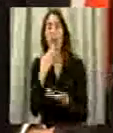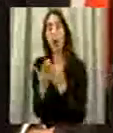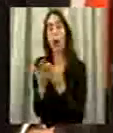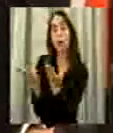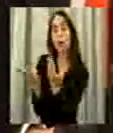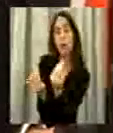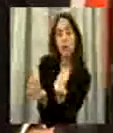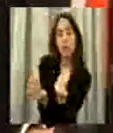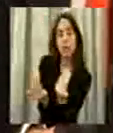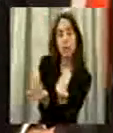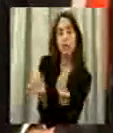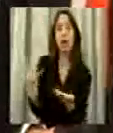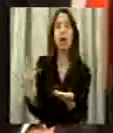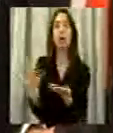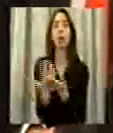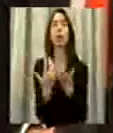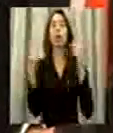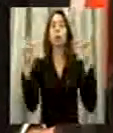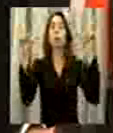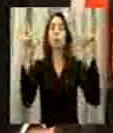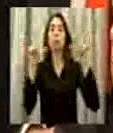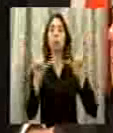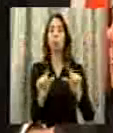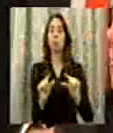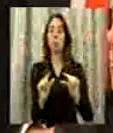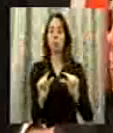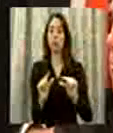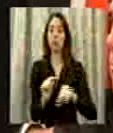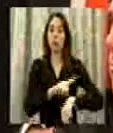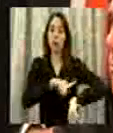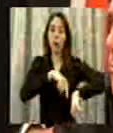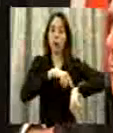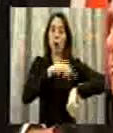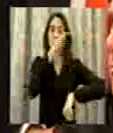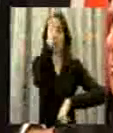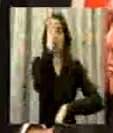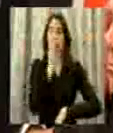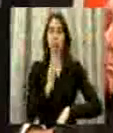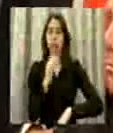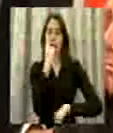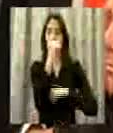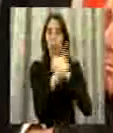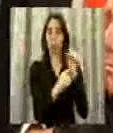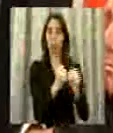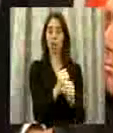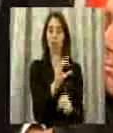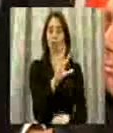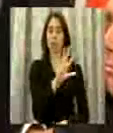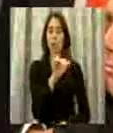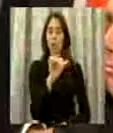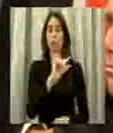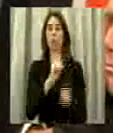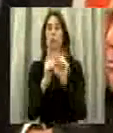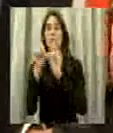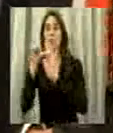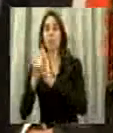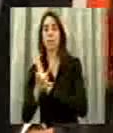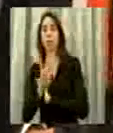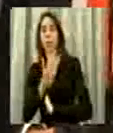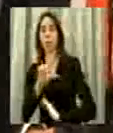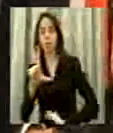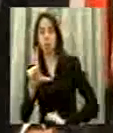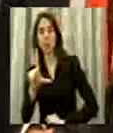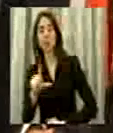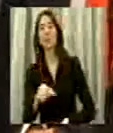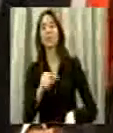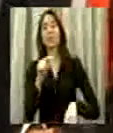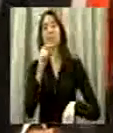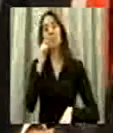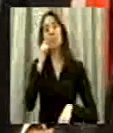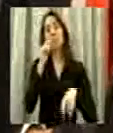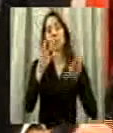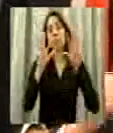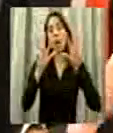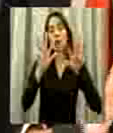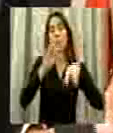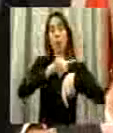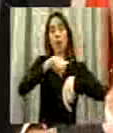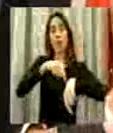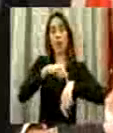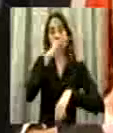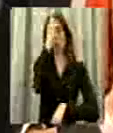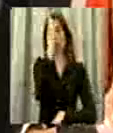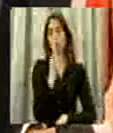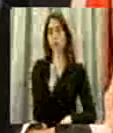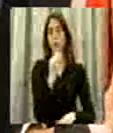necesite, y hemos logrado reducir de horas funcionario año de 56 a 47, aquí tenemos como 9 horas funcionario